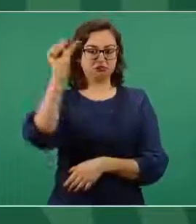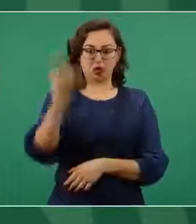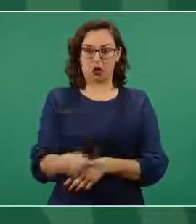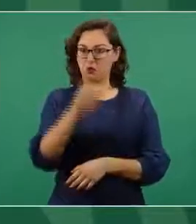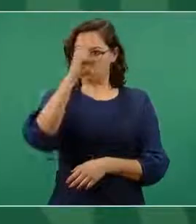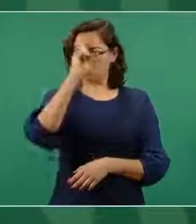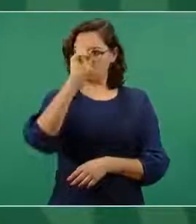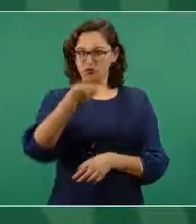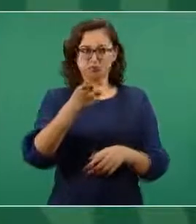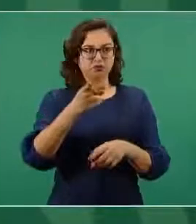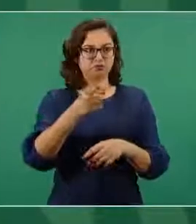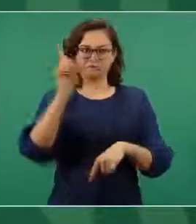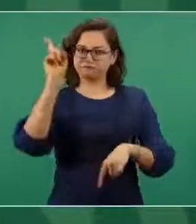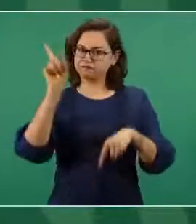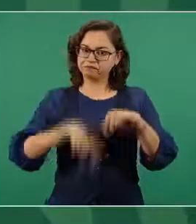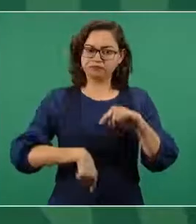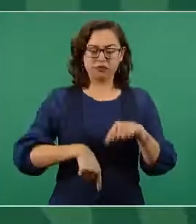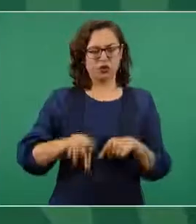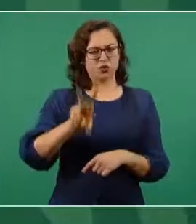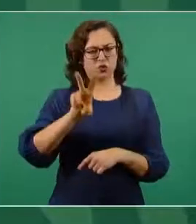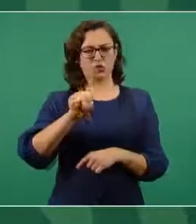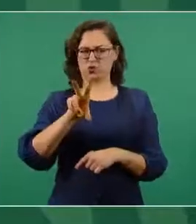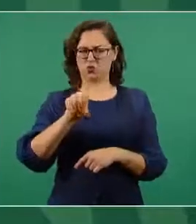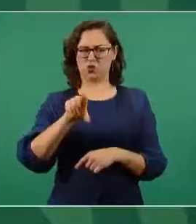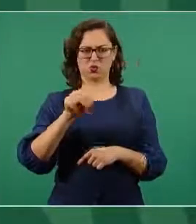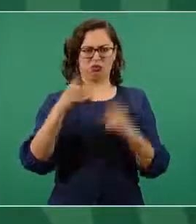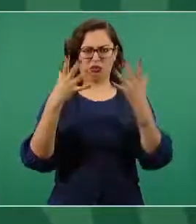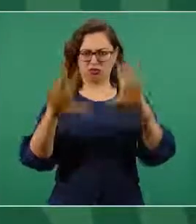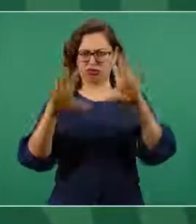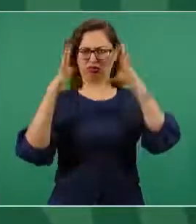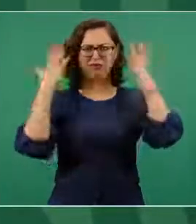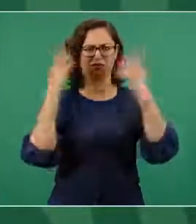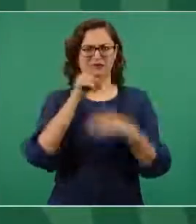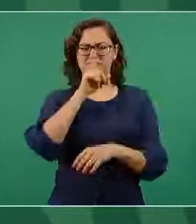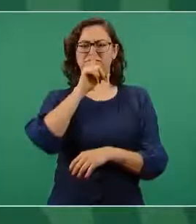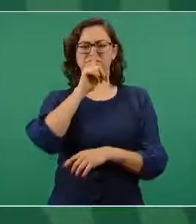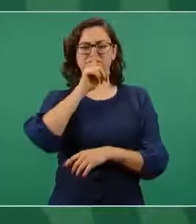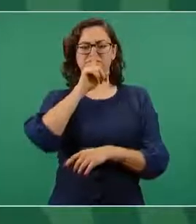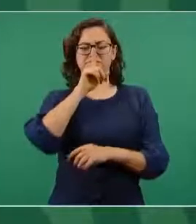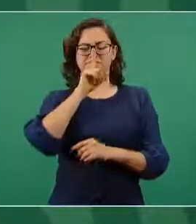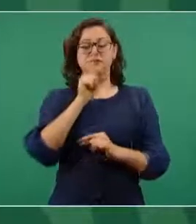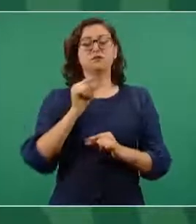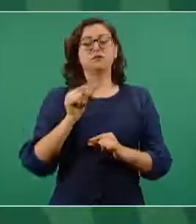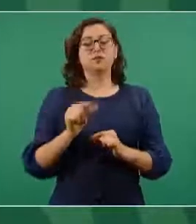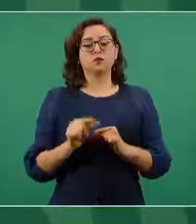la entrada, sino poco a poco